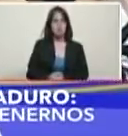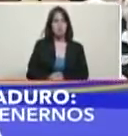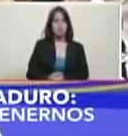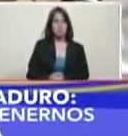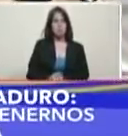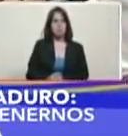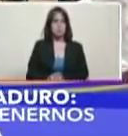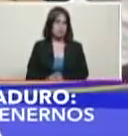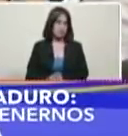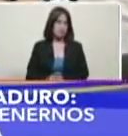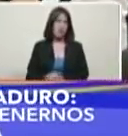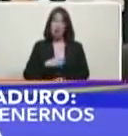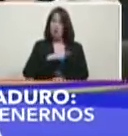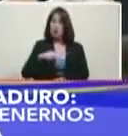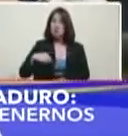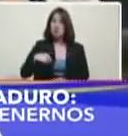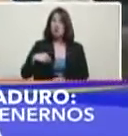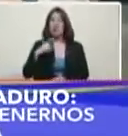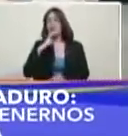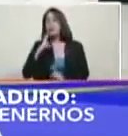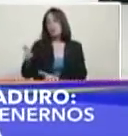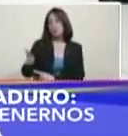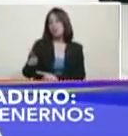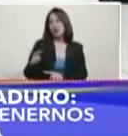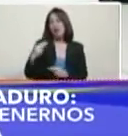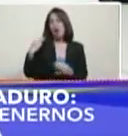le vamos a responder con moral.